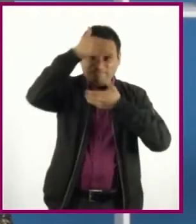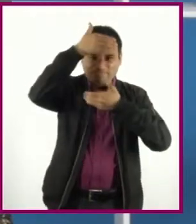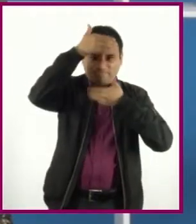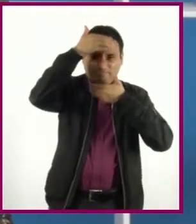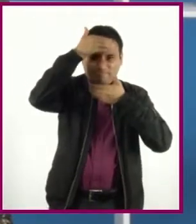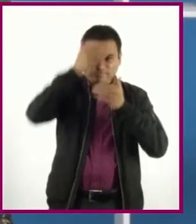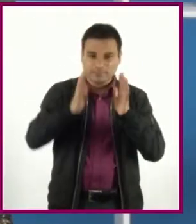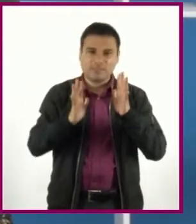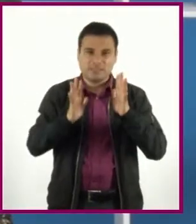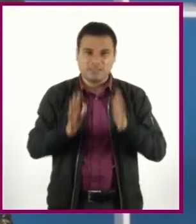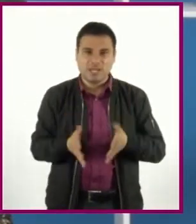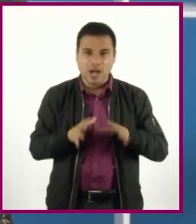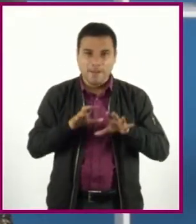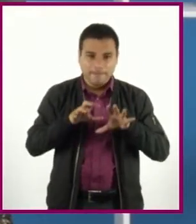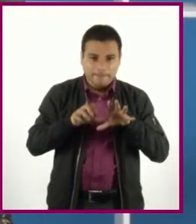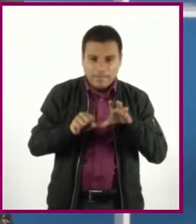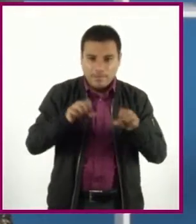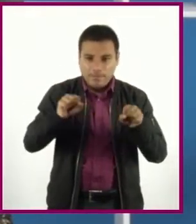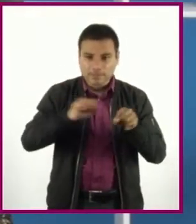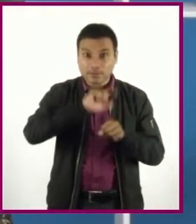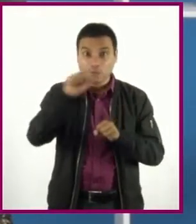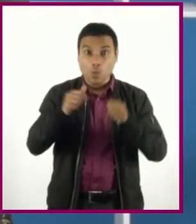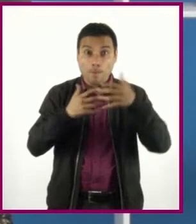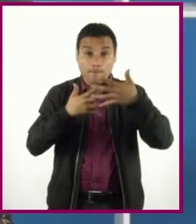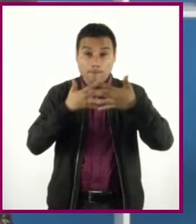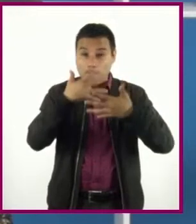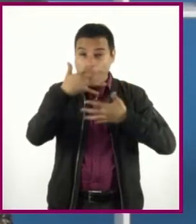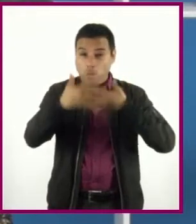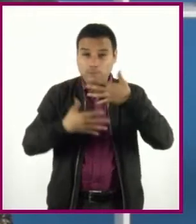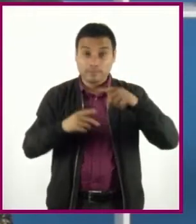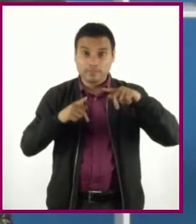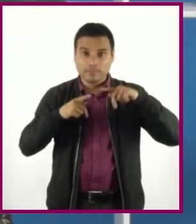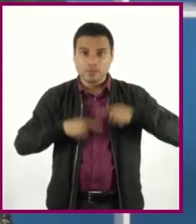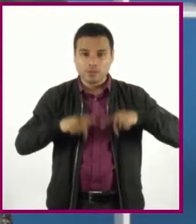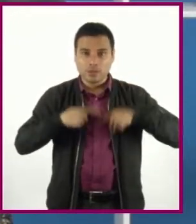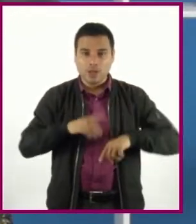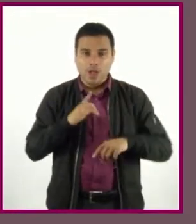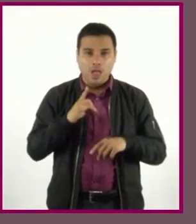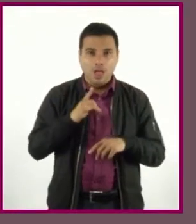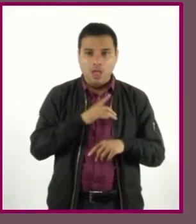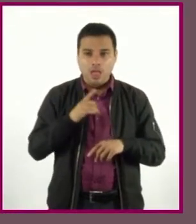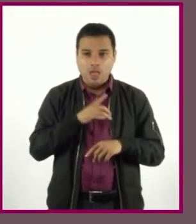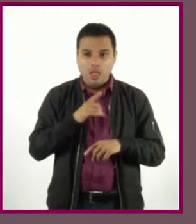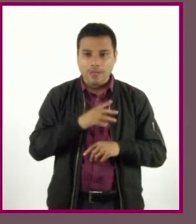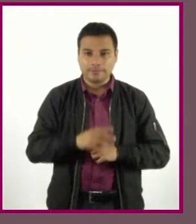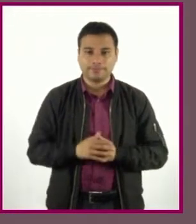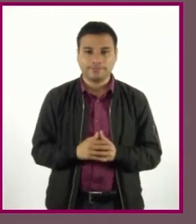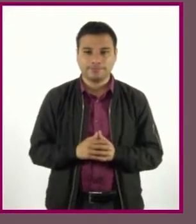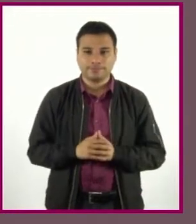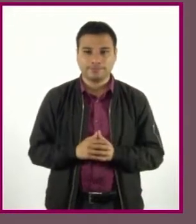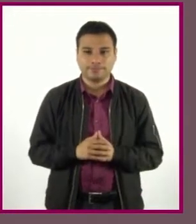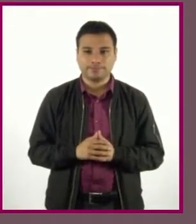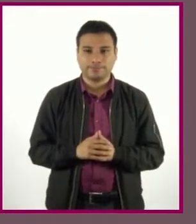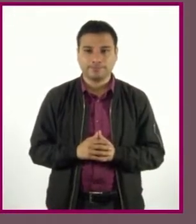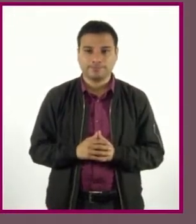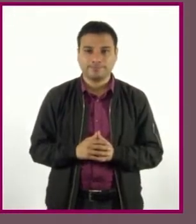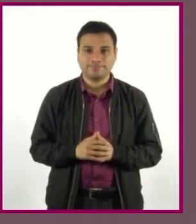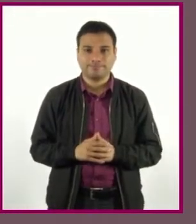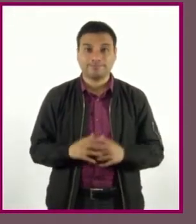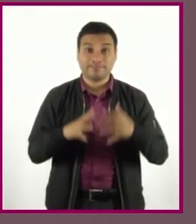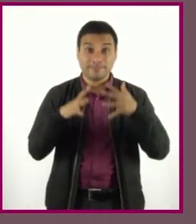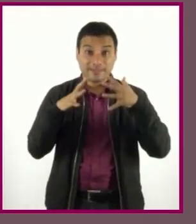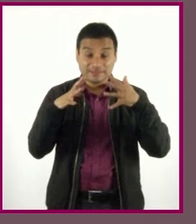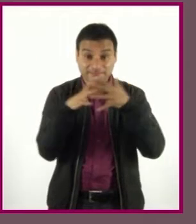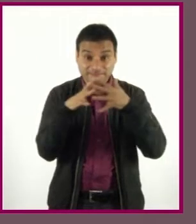territorio, imponiendo el miedo y la violencia como un mecanismo de control social. En el conflicto también